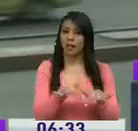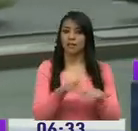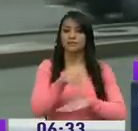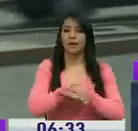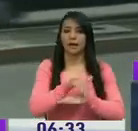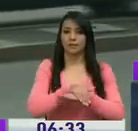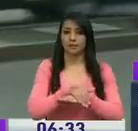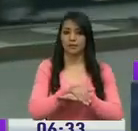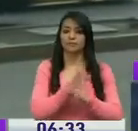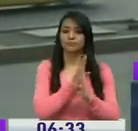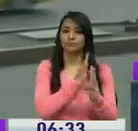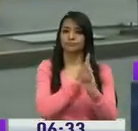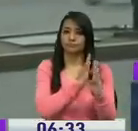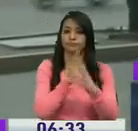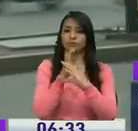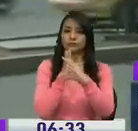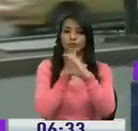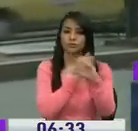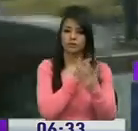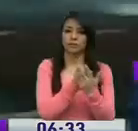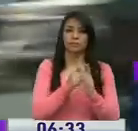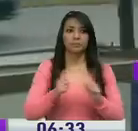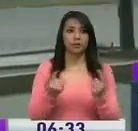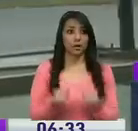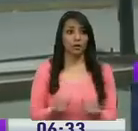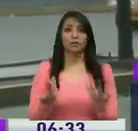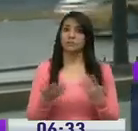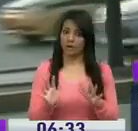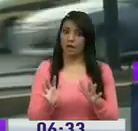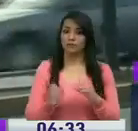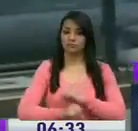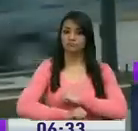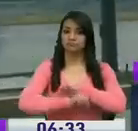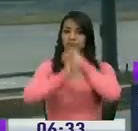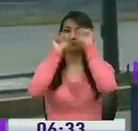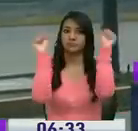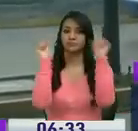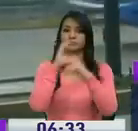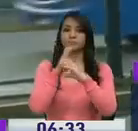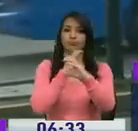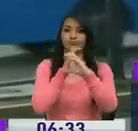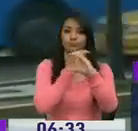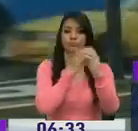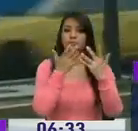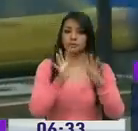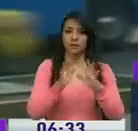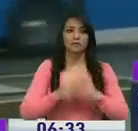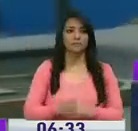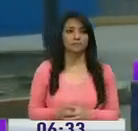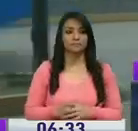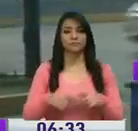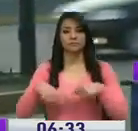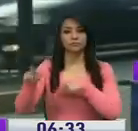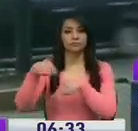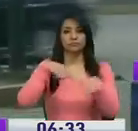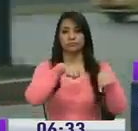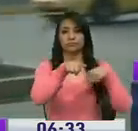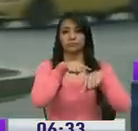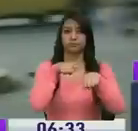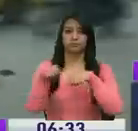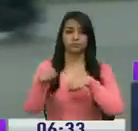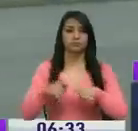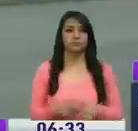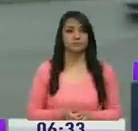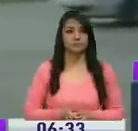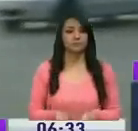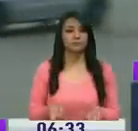espera en este terminal sin embargo podemos ver ya una cantidad importante de buses de transporte público que están saliendo de este lugar y además en